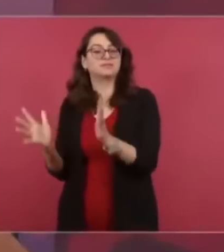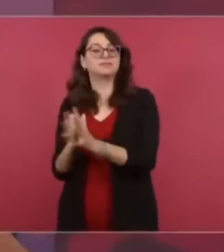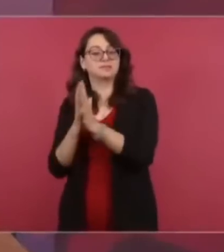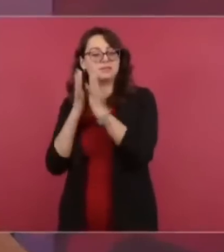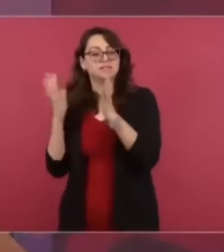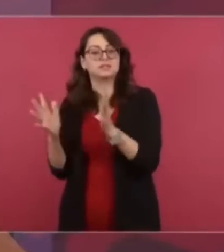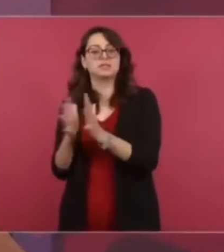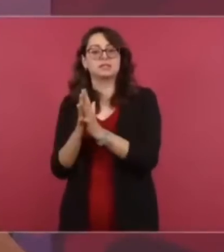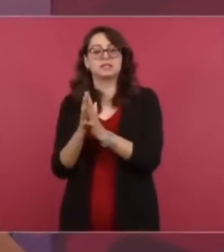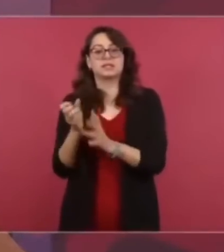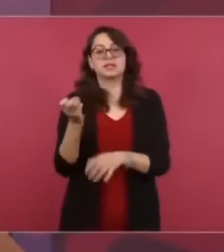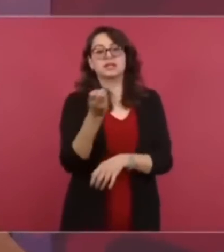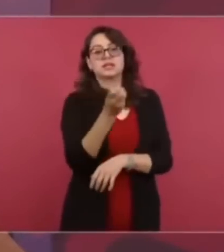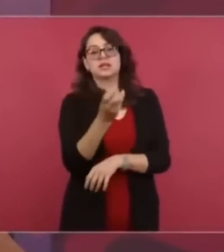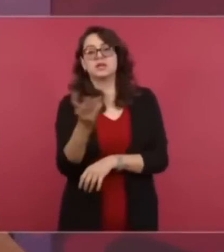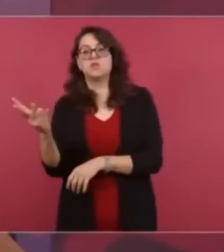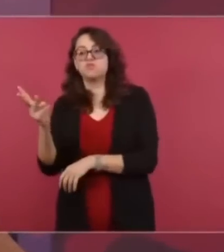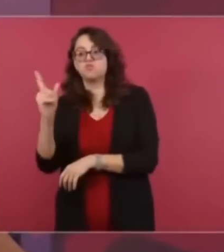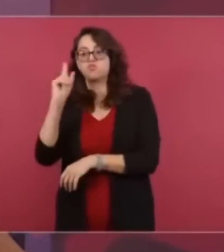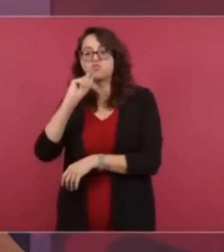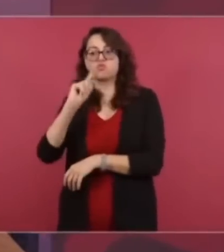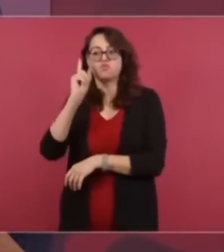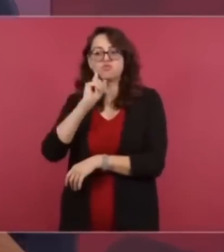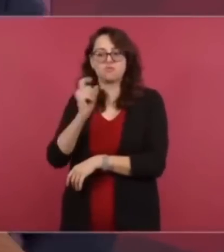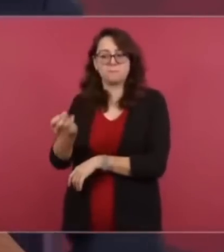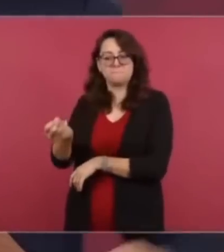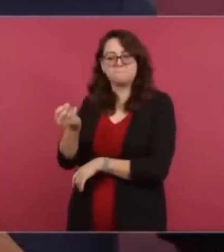Se les conocía como las Adelitas,